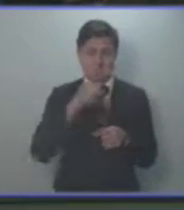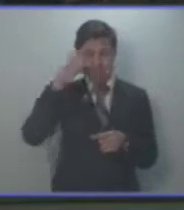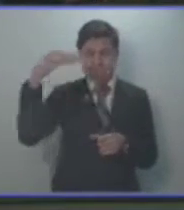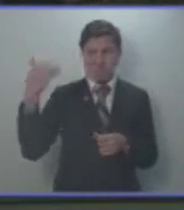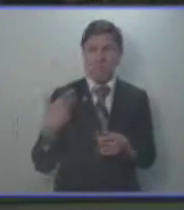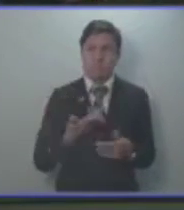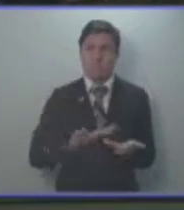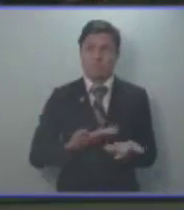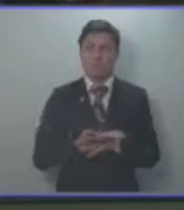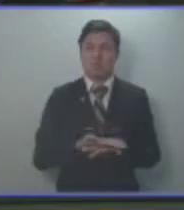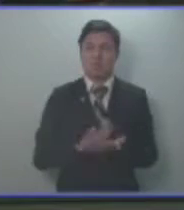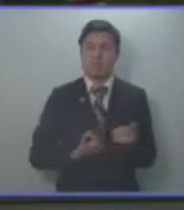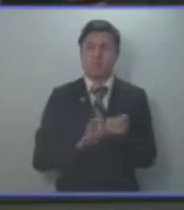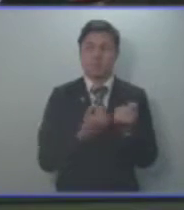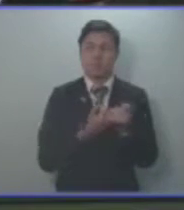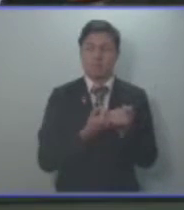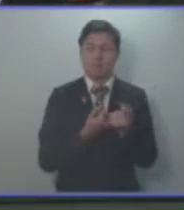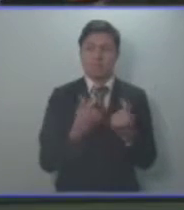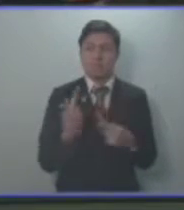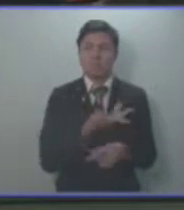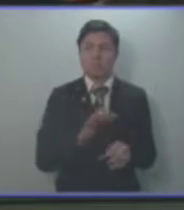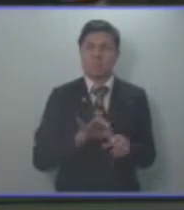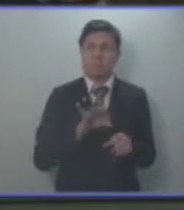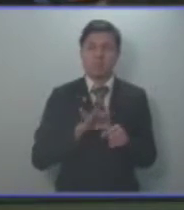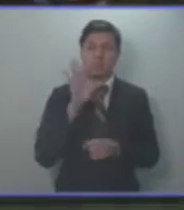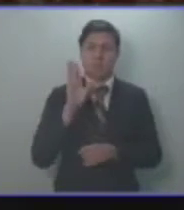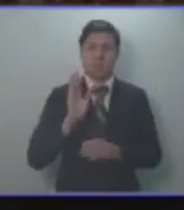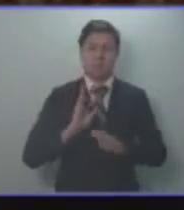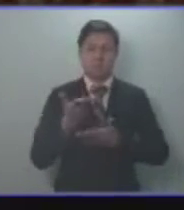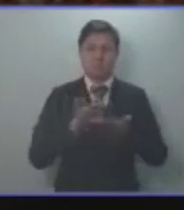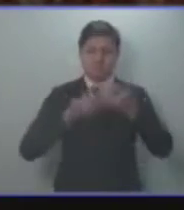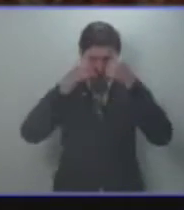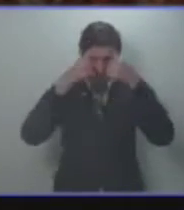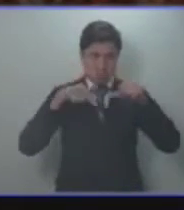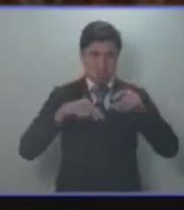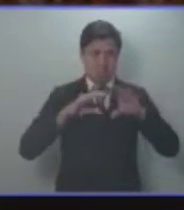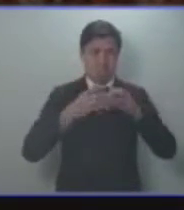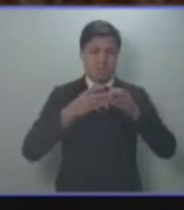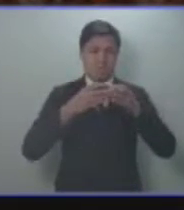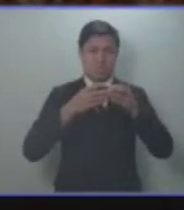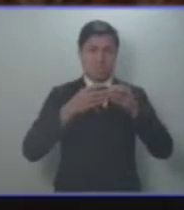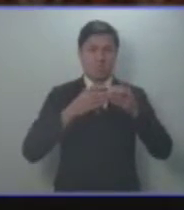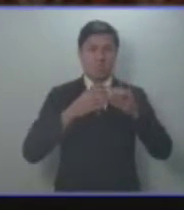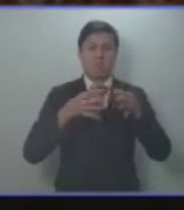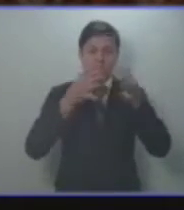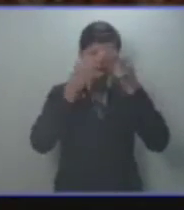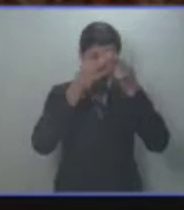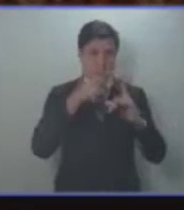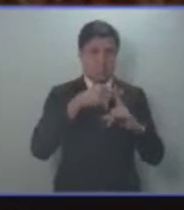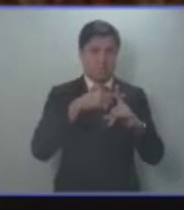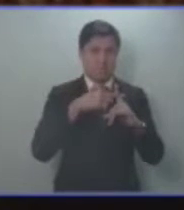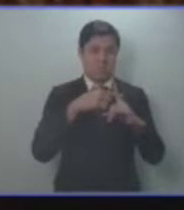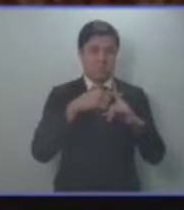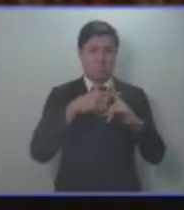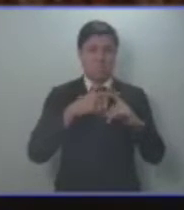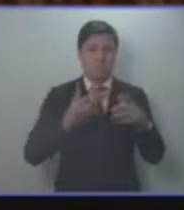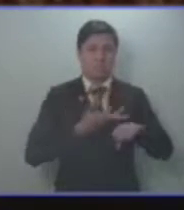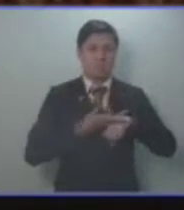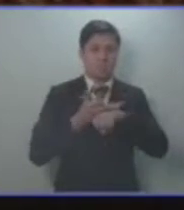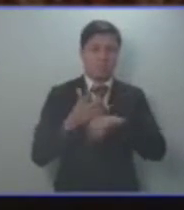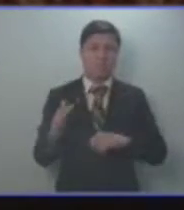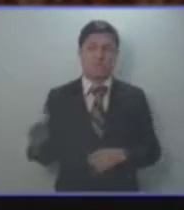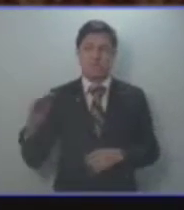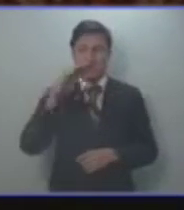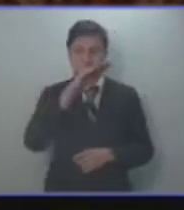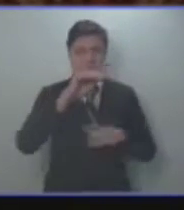que vamos a contribuir con nuestros votos para aprobar este acuerdo sobre el transporte aéreo entre los Estados miembros y miembros asociados